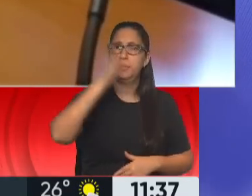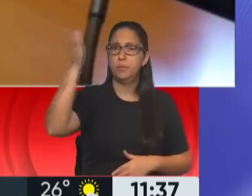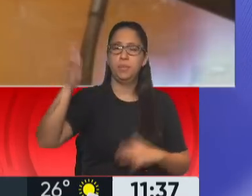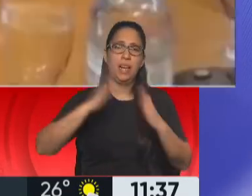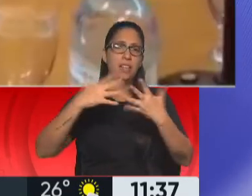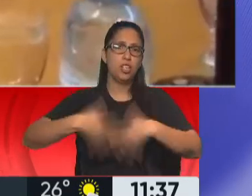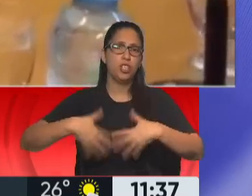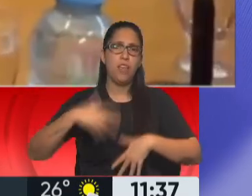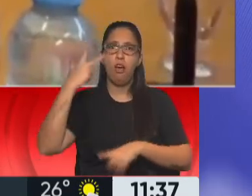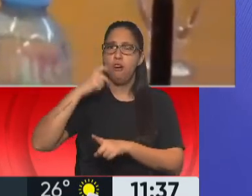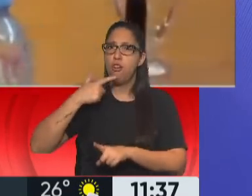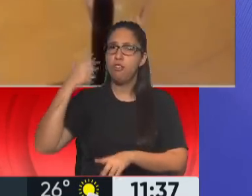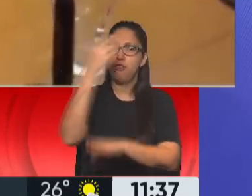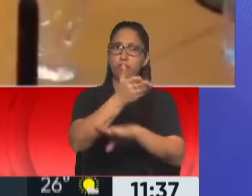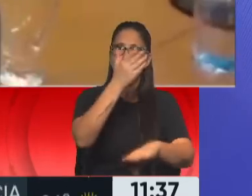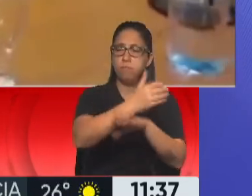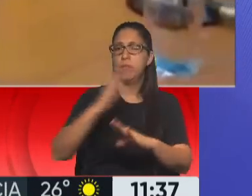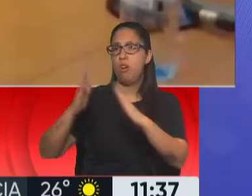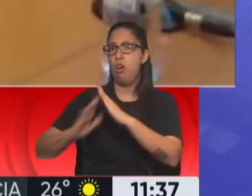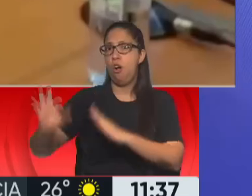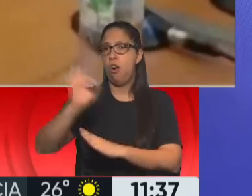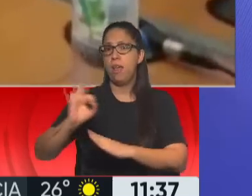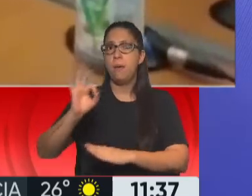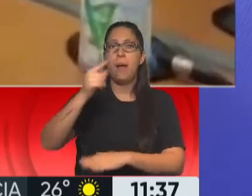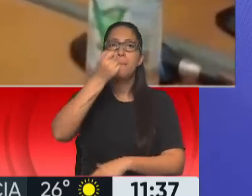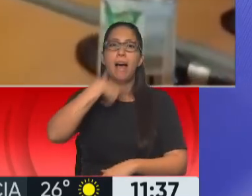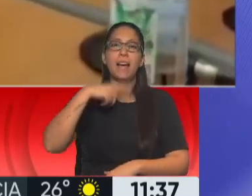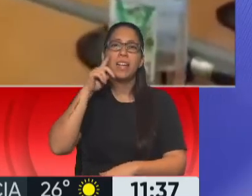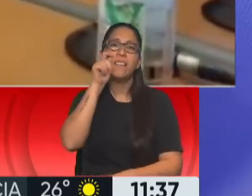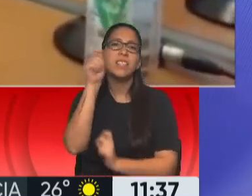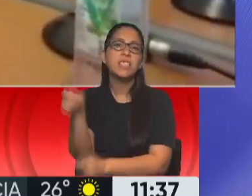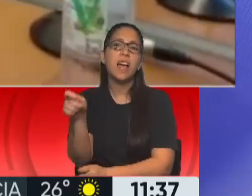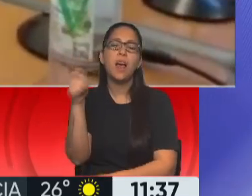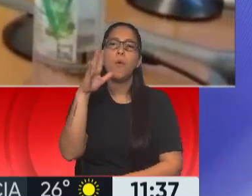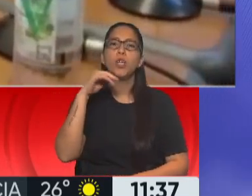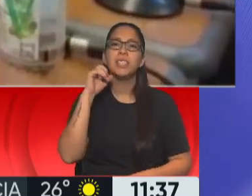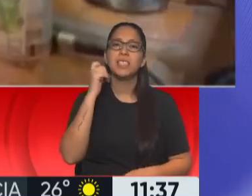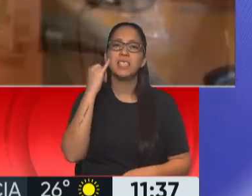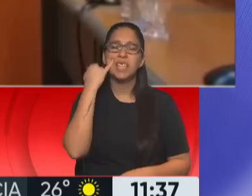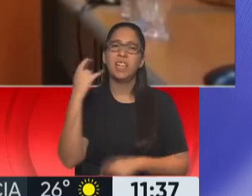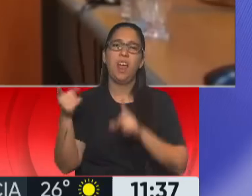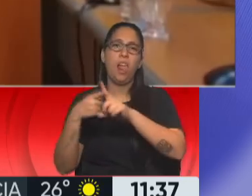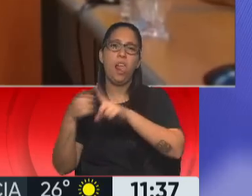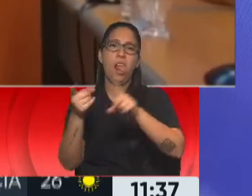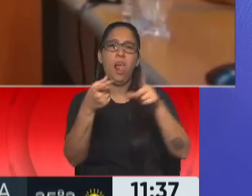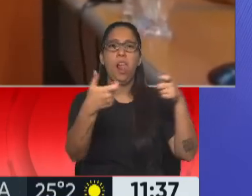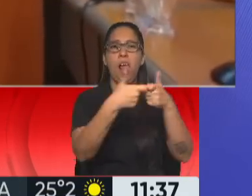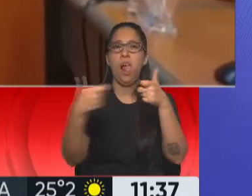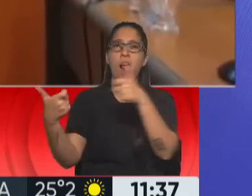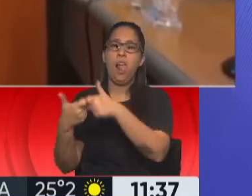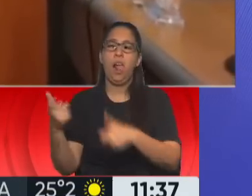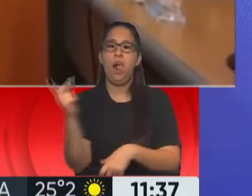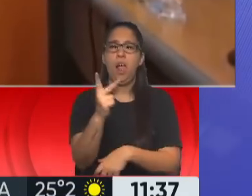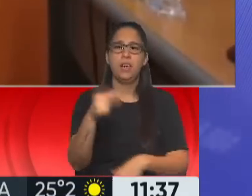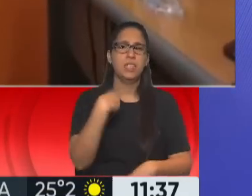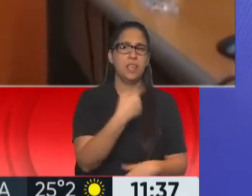iba a Hornos y a la Quinta de Olivos a visitar a Macri iba Borinsky. Lo cierto es que todas las veces le fueron rechazando todos